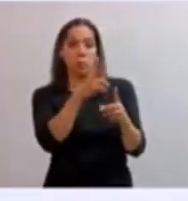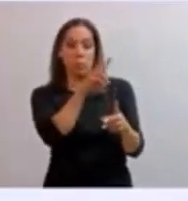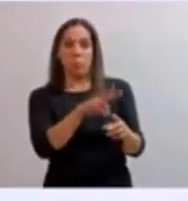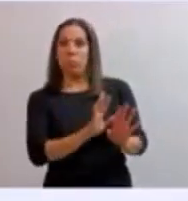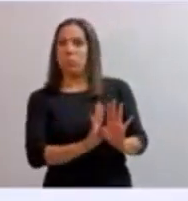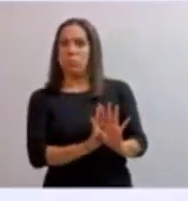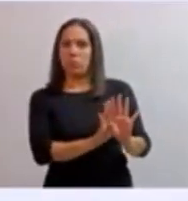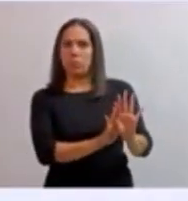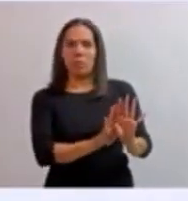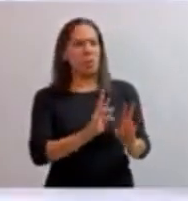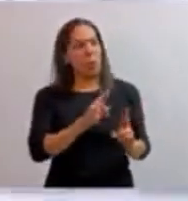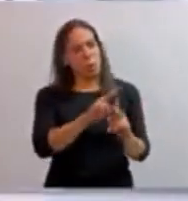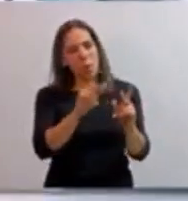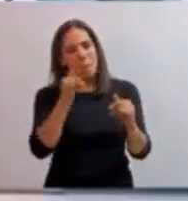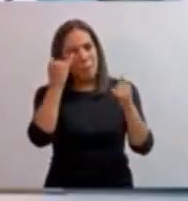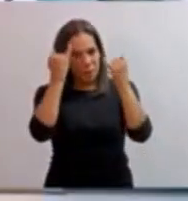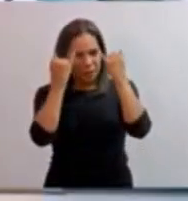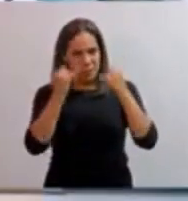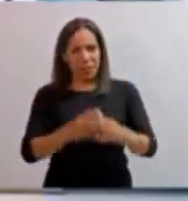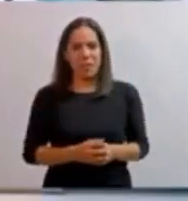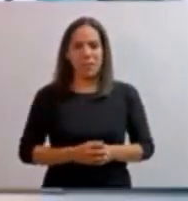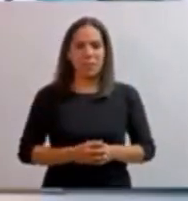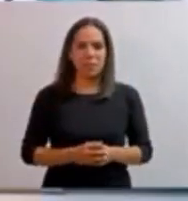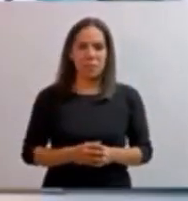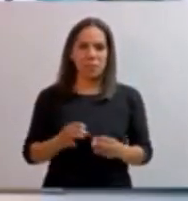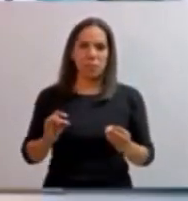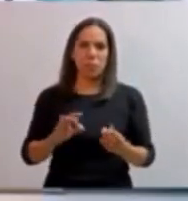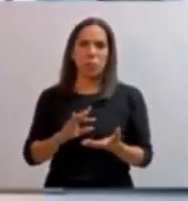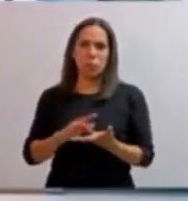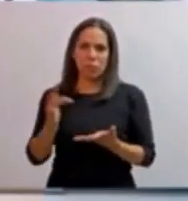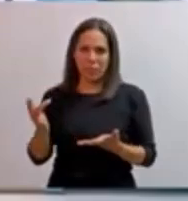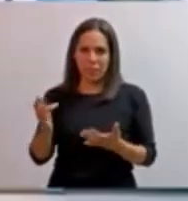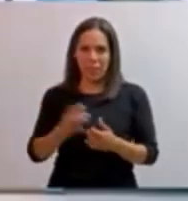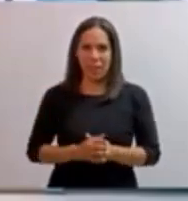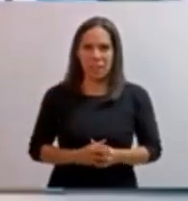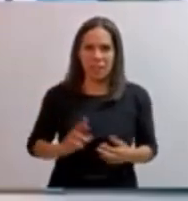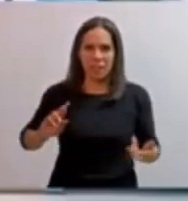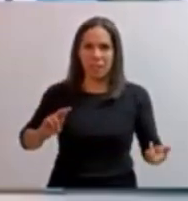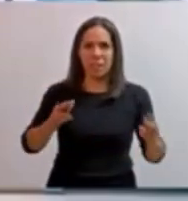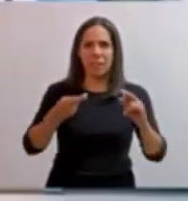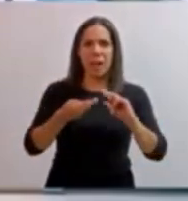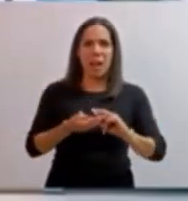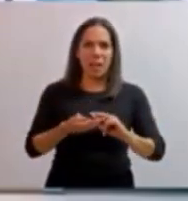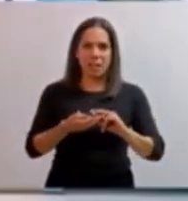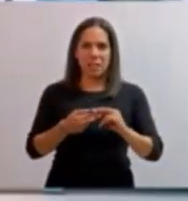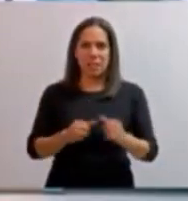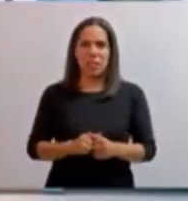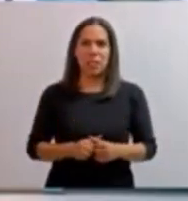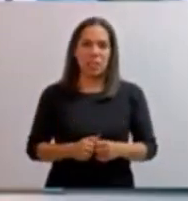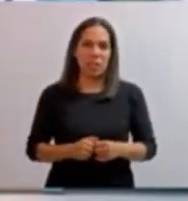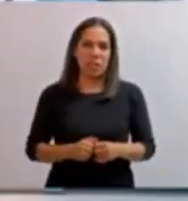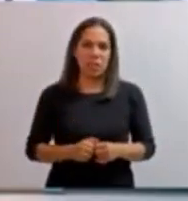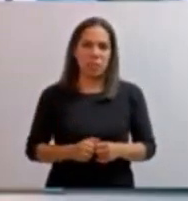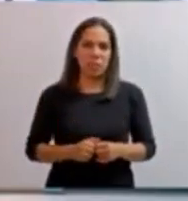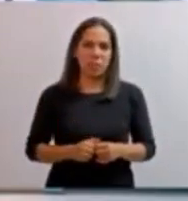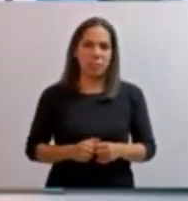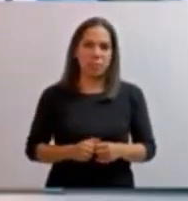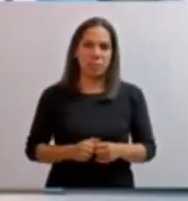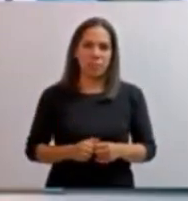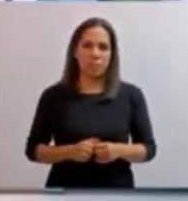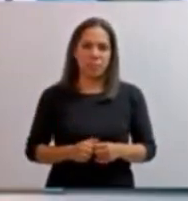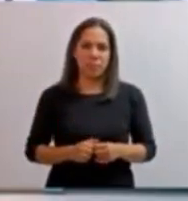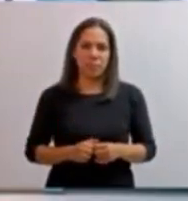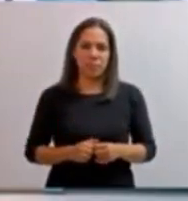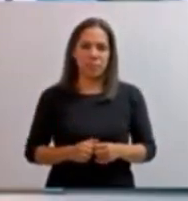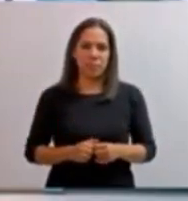supervisión. Gracias. Okay. Ahora, relacionado con lo que comenta la maestra Rosirene, maestra Isabel,